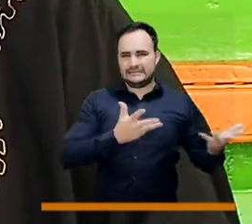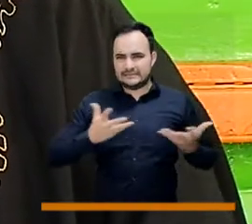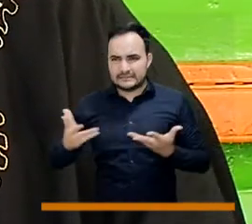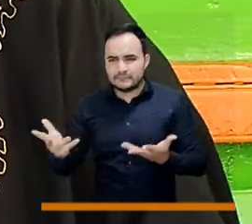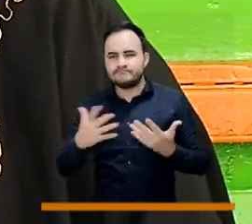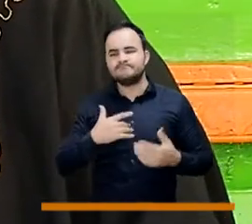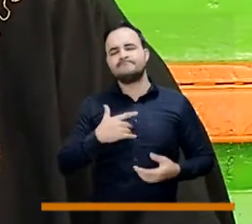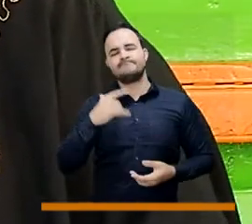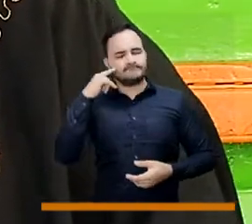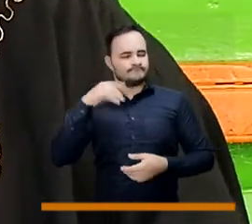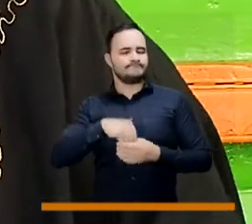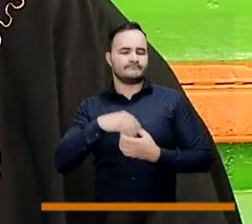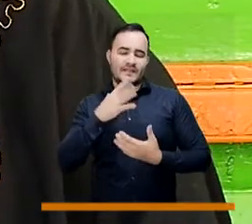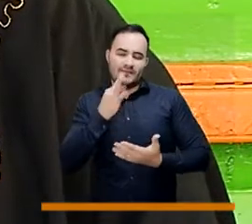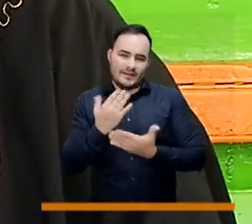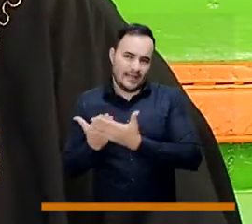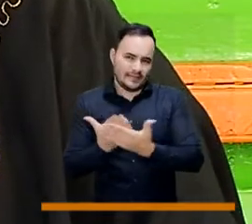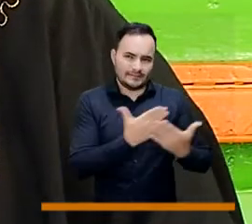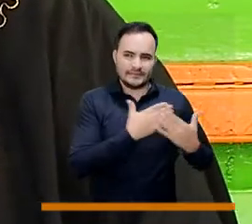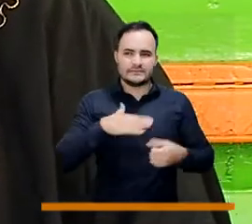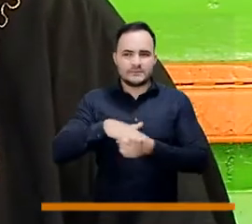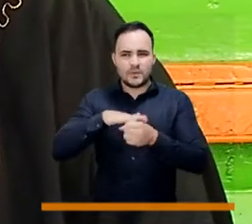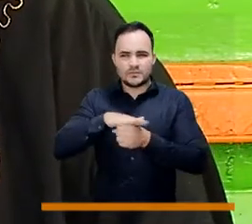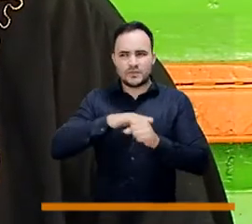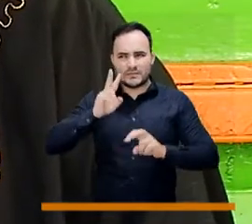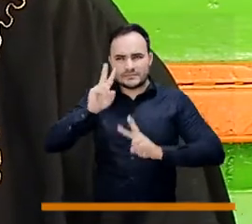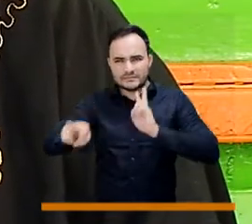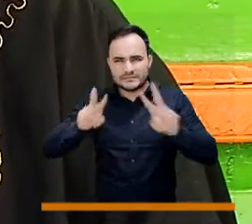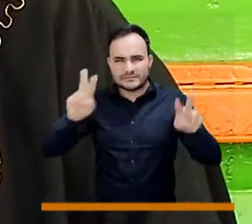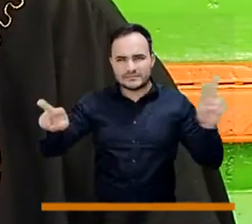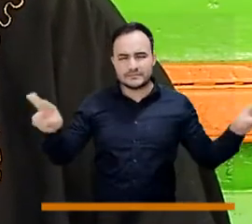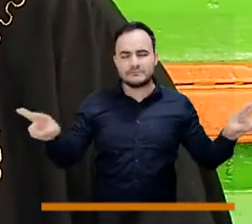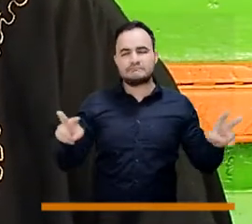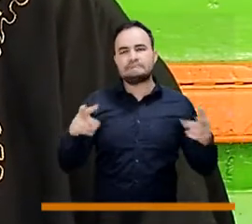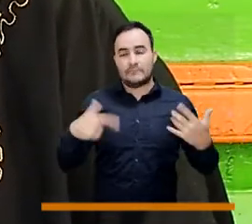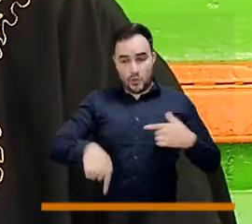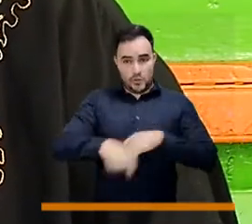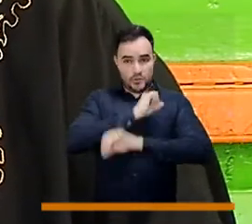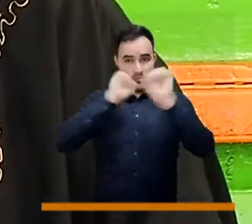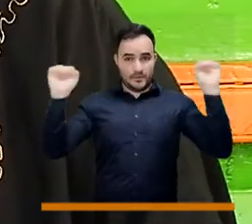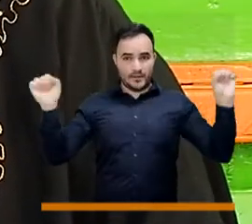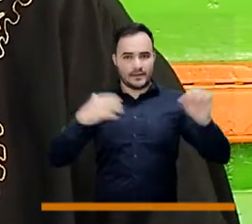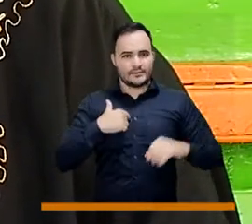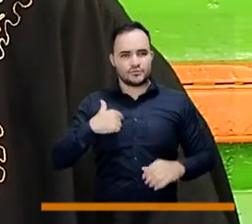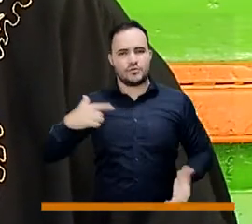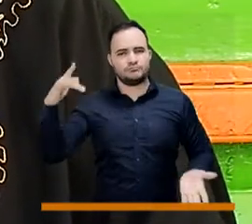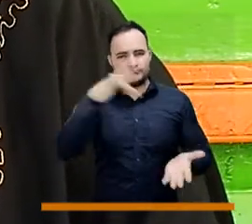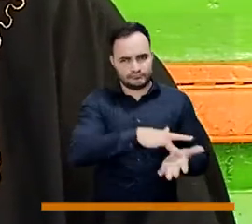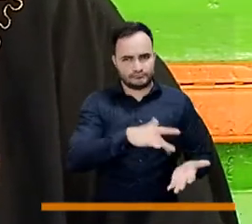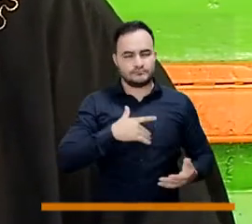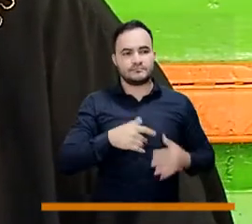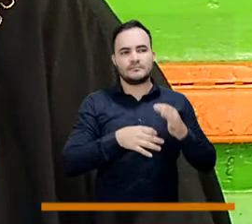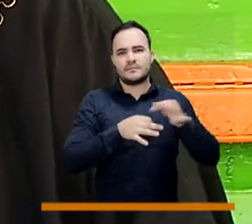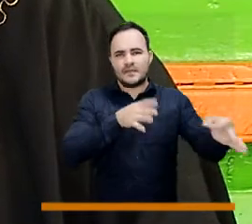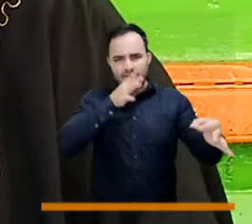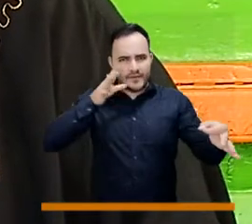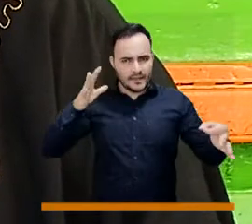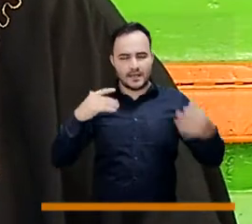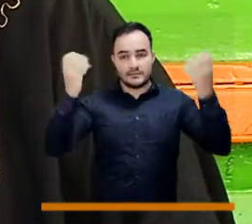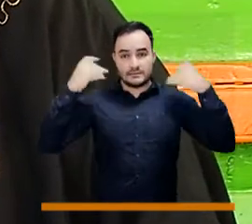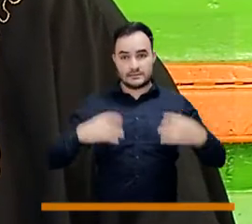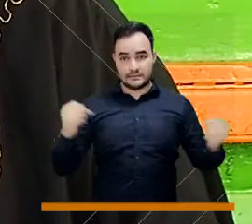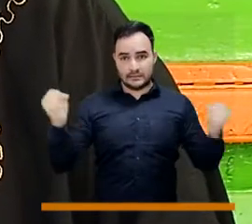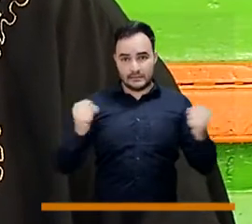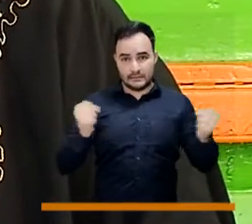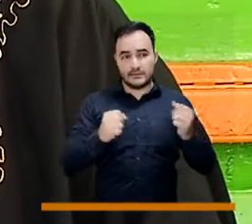Ya tenemos situaciones tan delicadas como que esta mañana estuve en una parte de una vereda de Santa